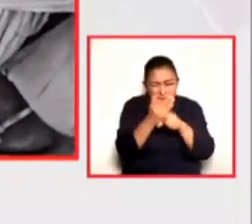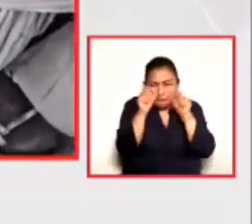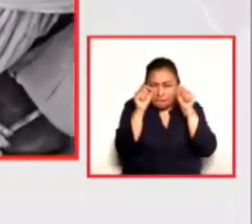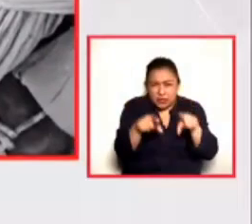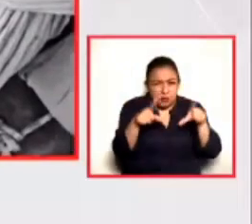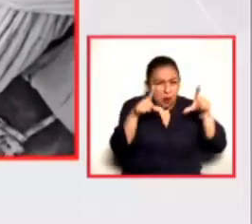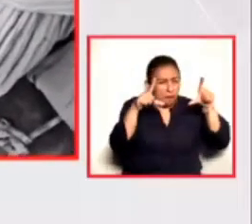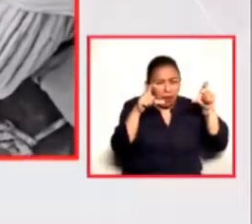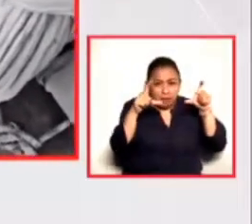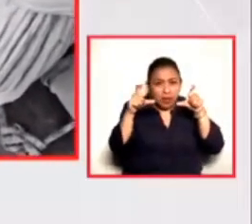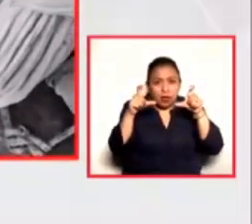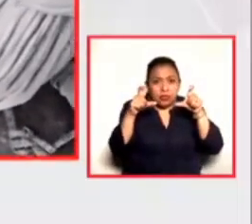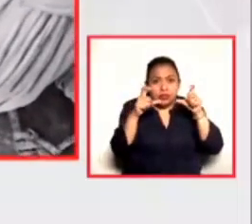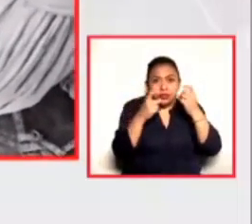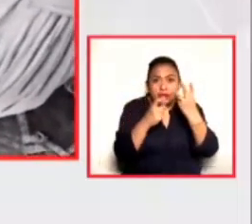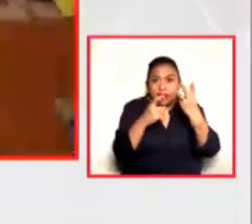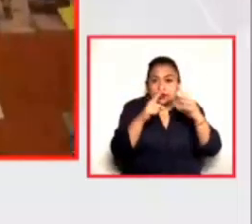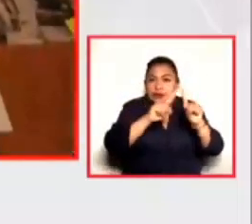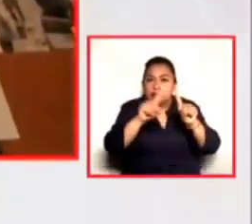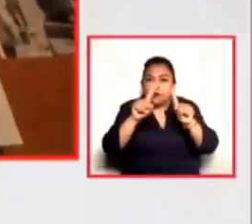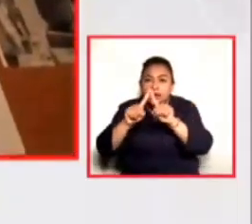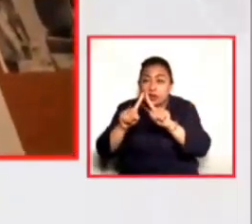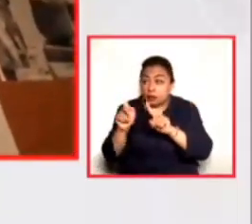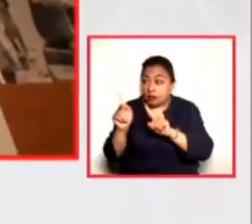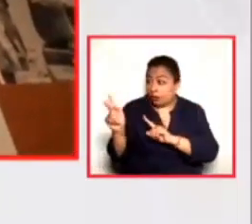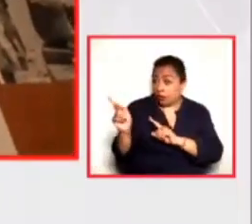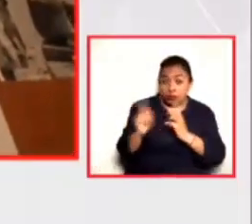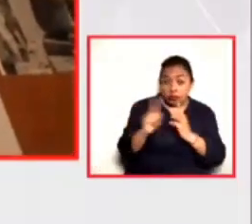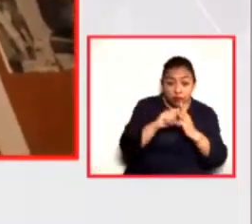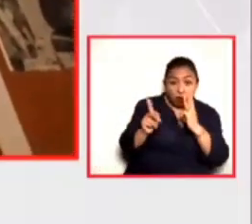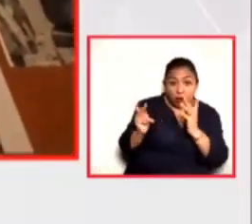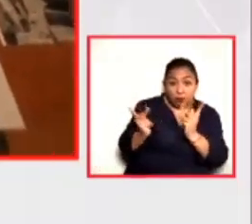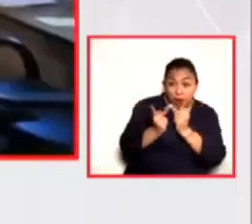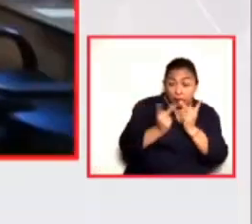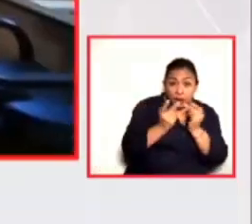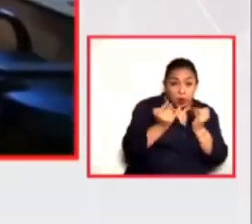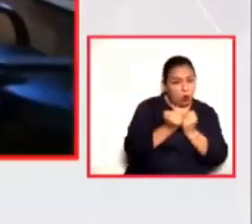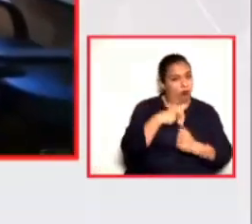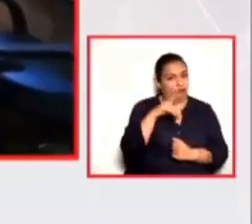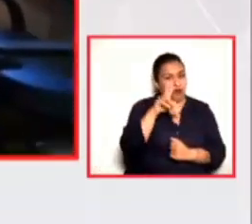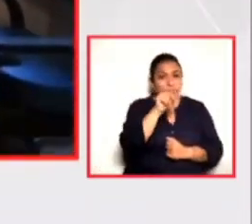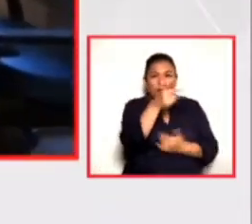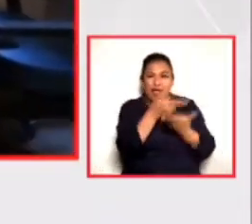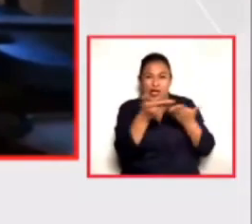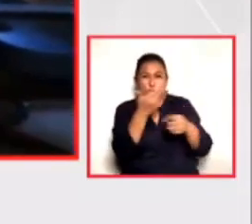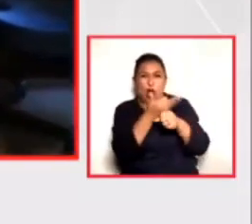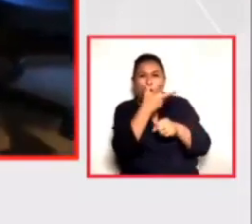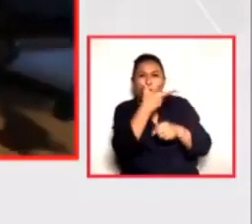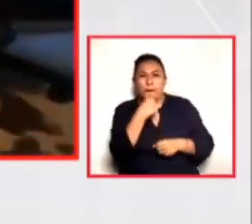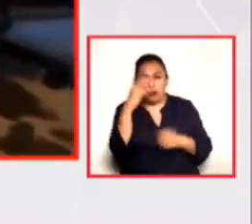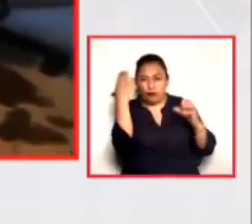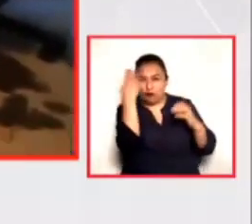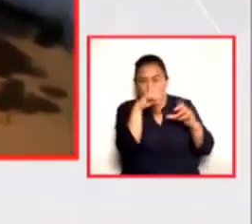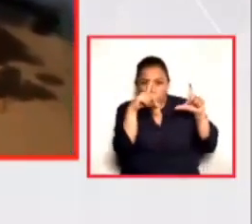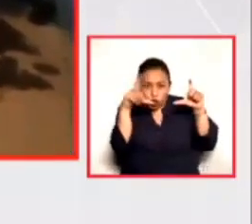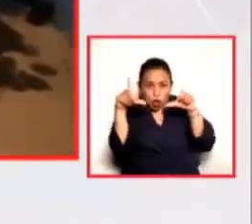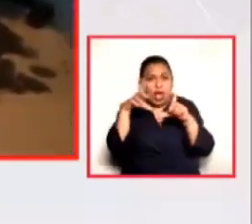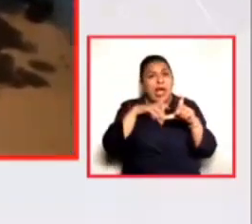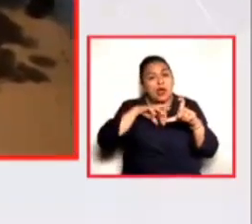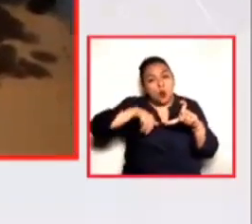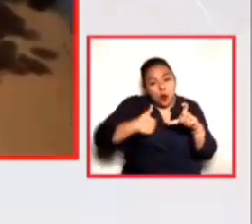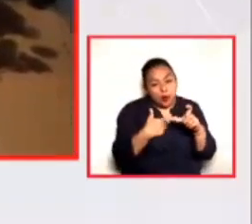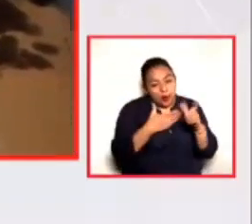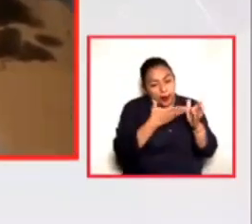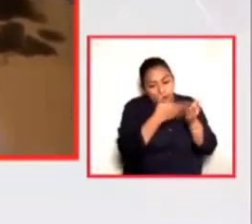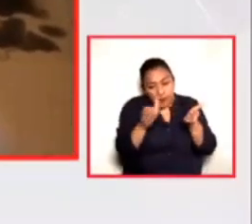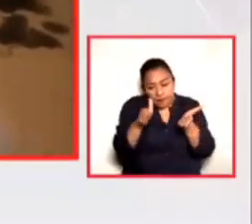diferentes. No somos iguales. Por el momento, el fotógrafo continúa en la catalogación de su archivo, el cual se calcula en